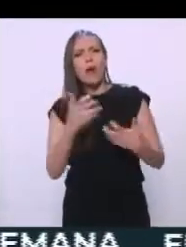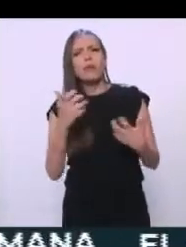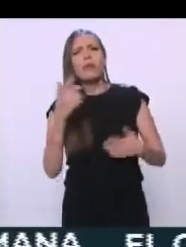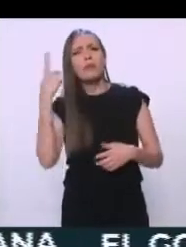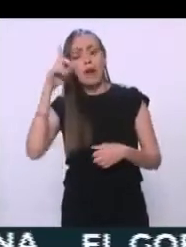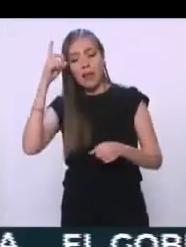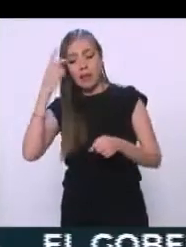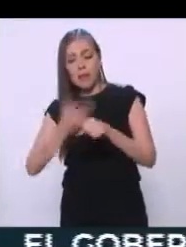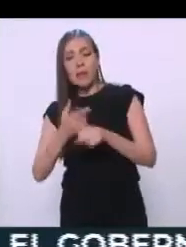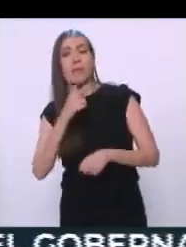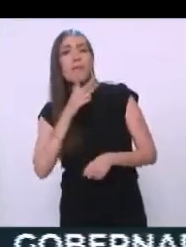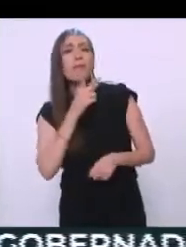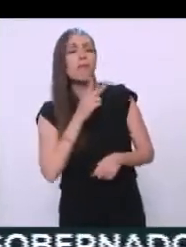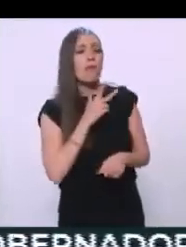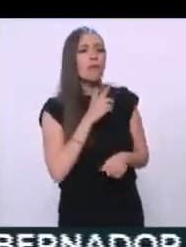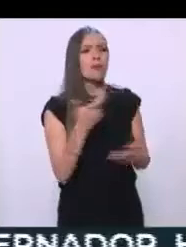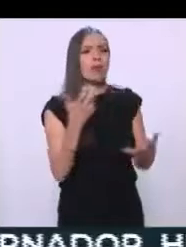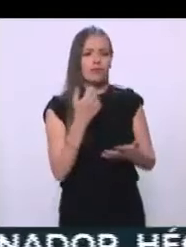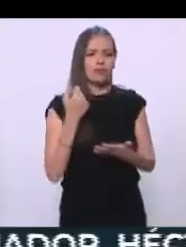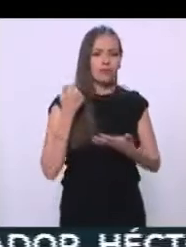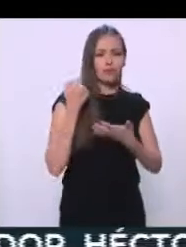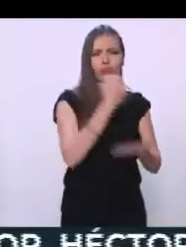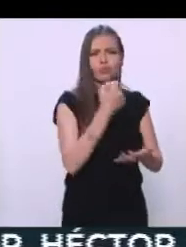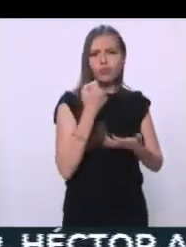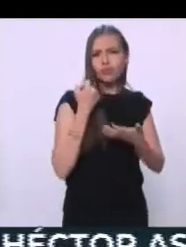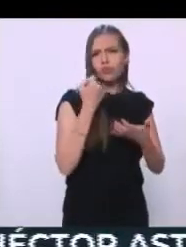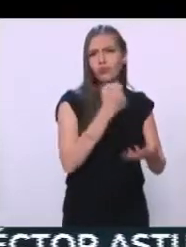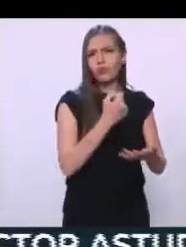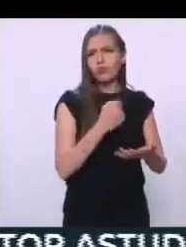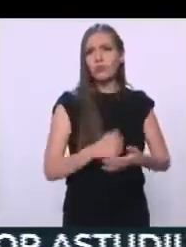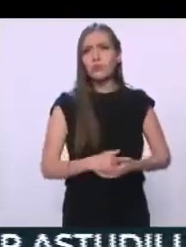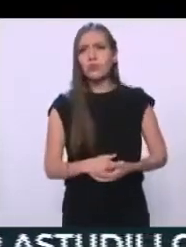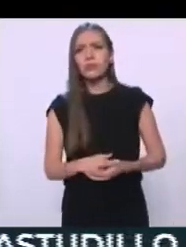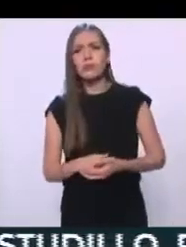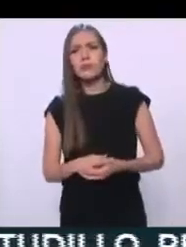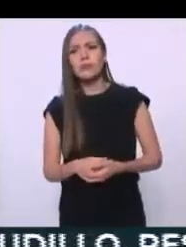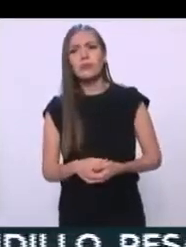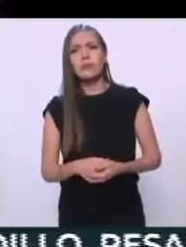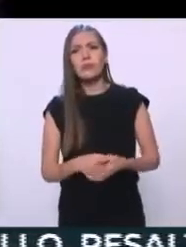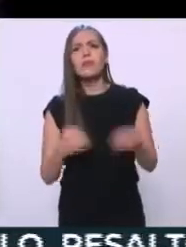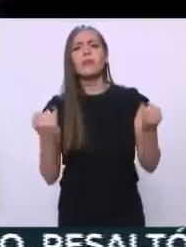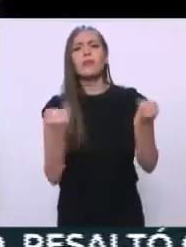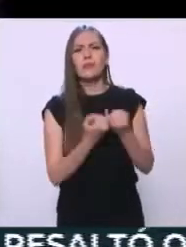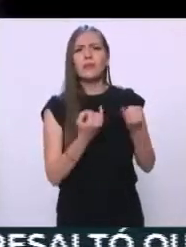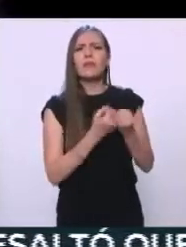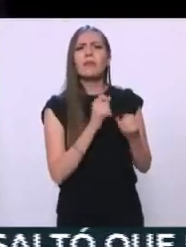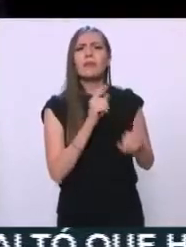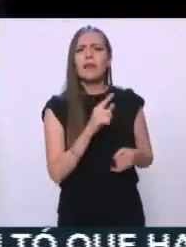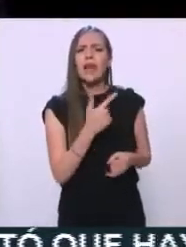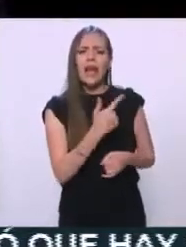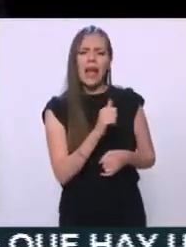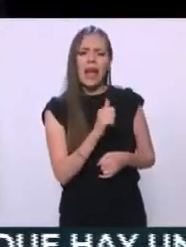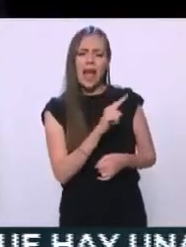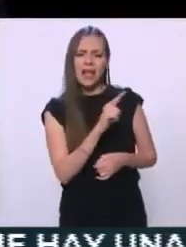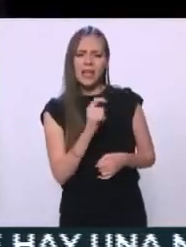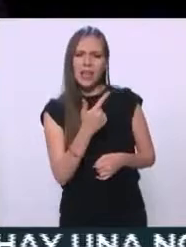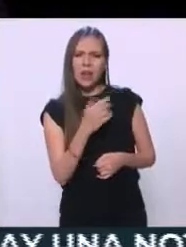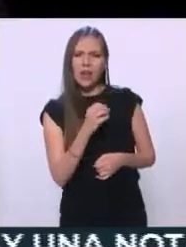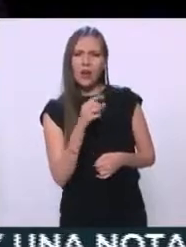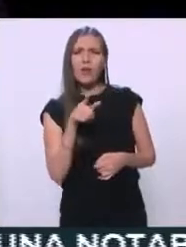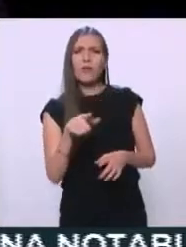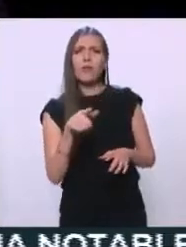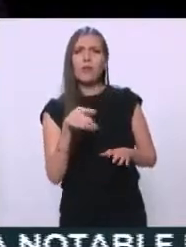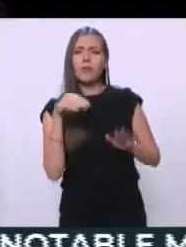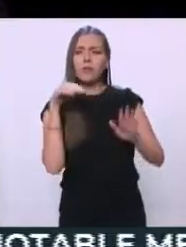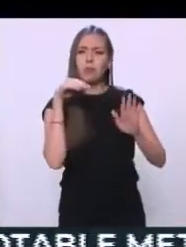en hacer este tipo de inversiones, porque también estaban los del astillero gallego que se rescató, un astillero en quiebra. Es un caso